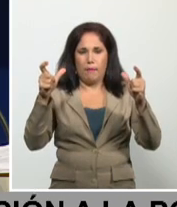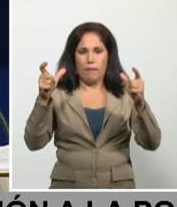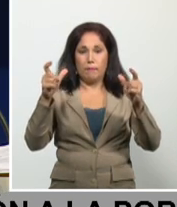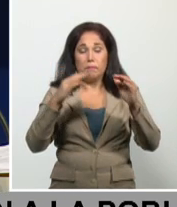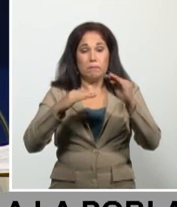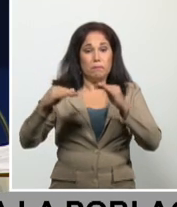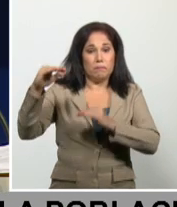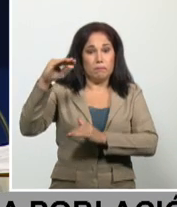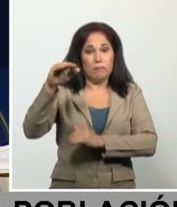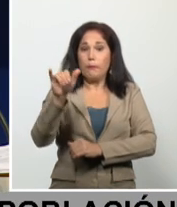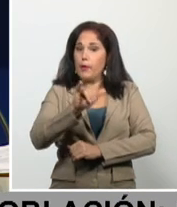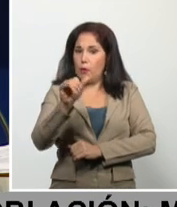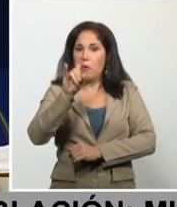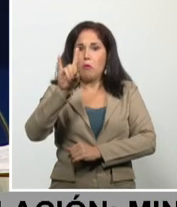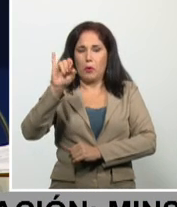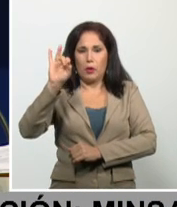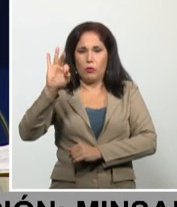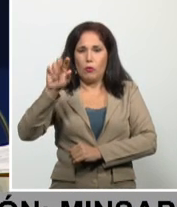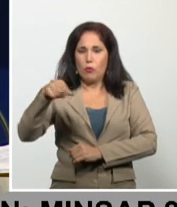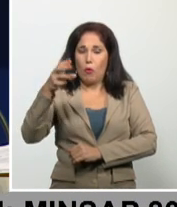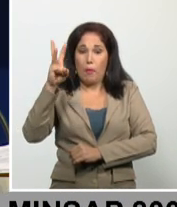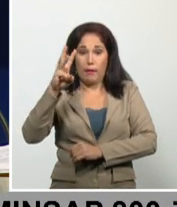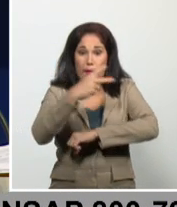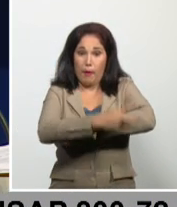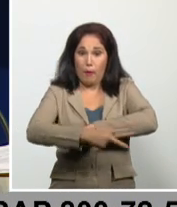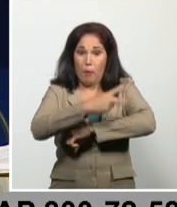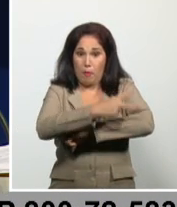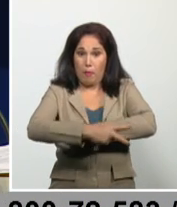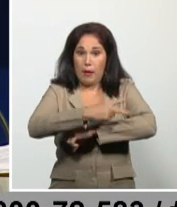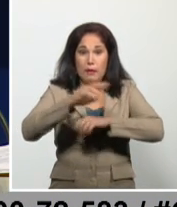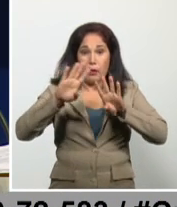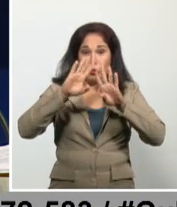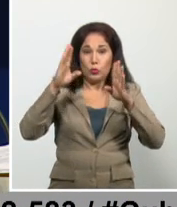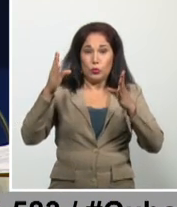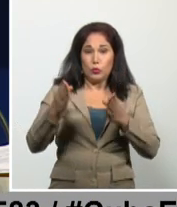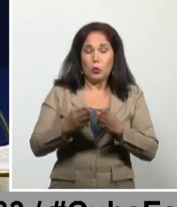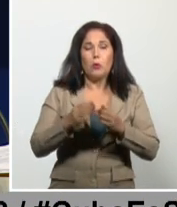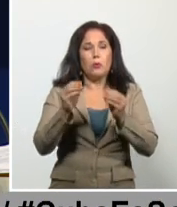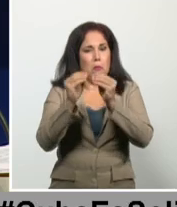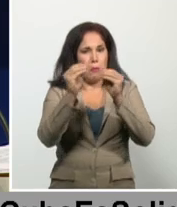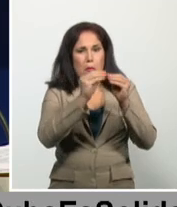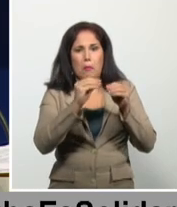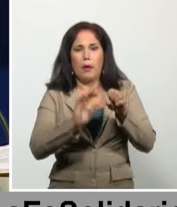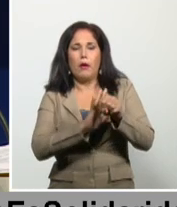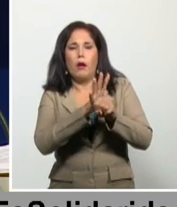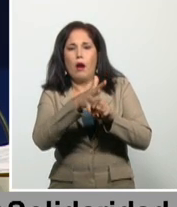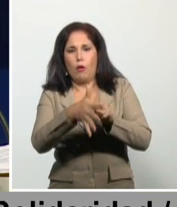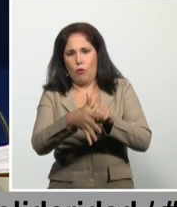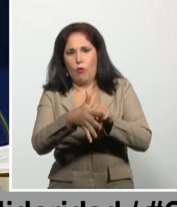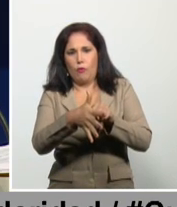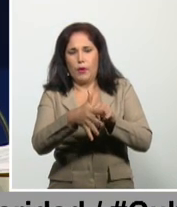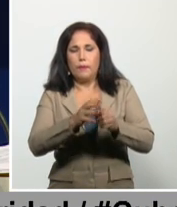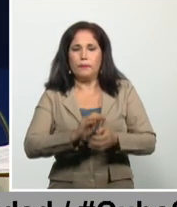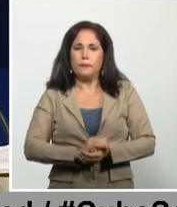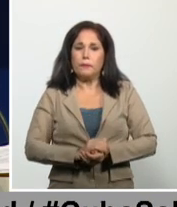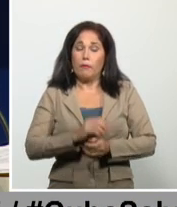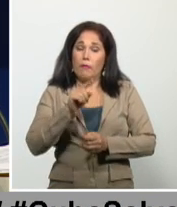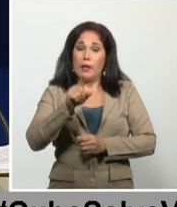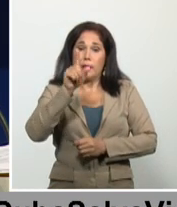se mantiene que el 98,3 de los países tienen transmisión de la enfermedad, que